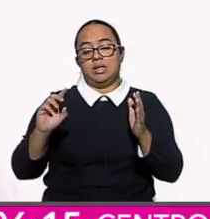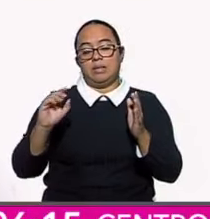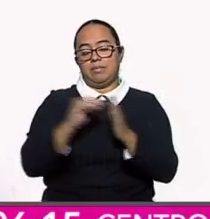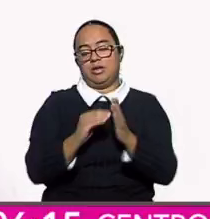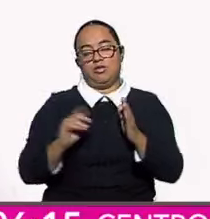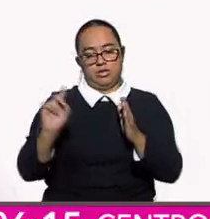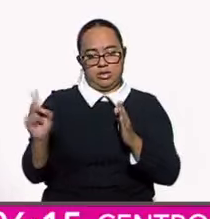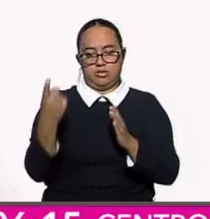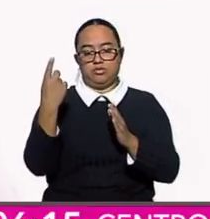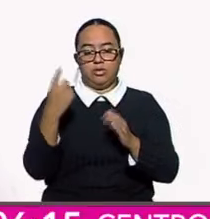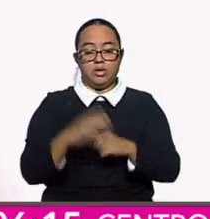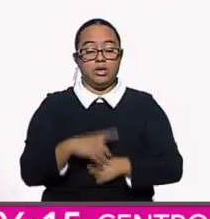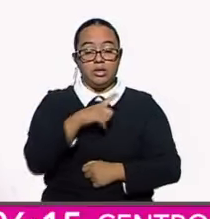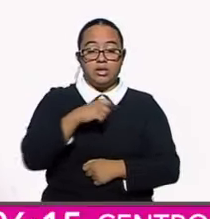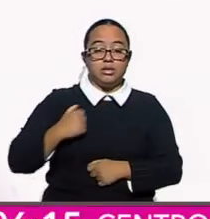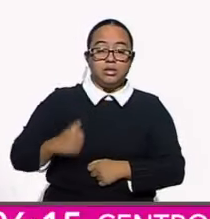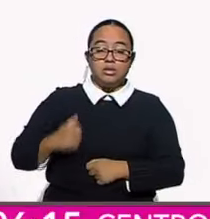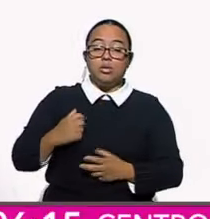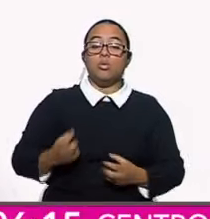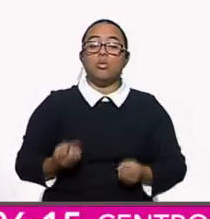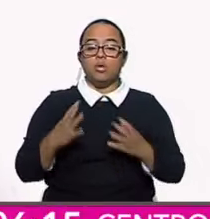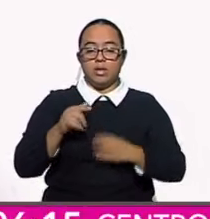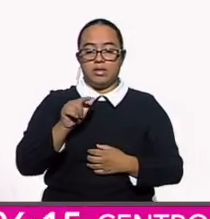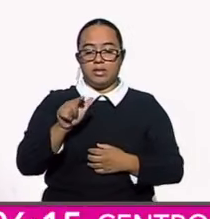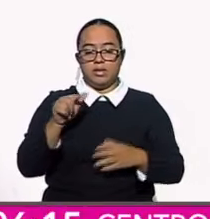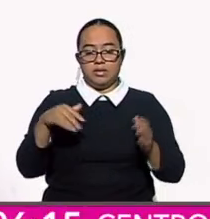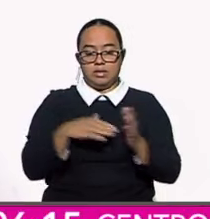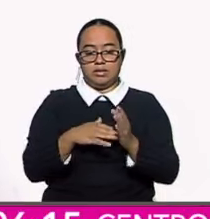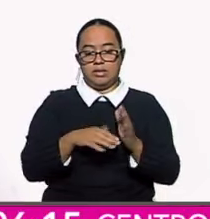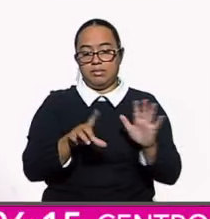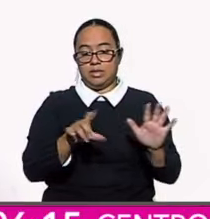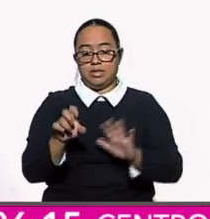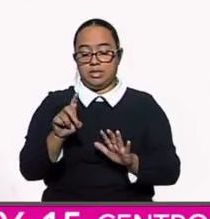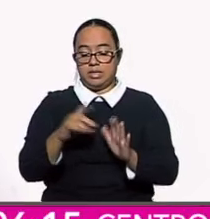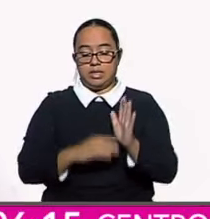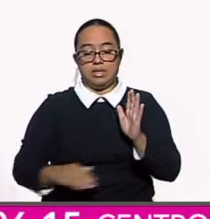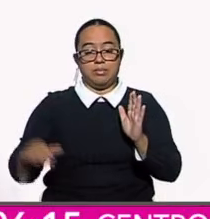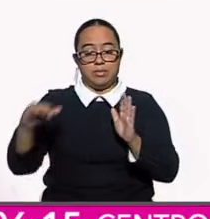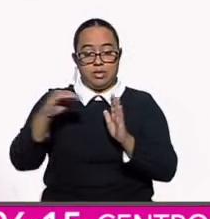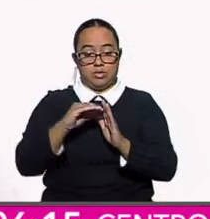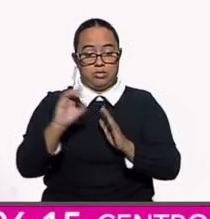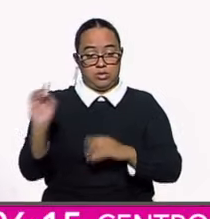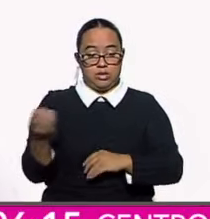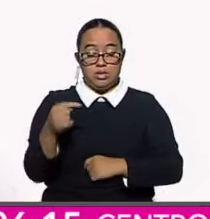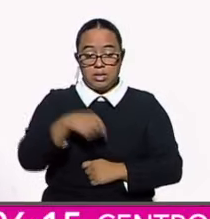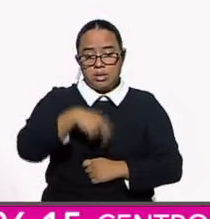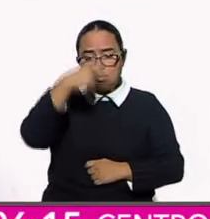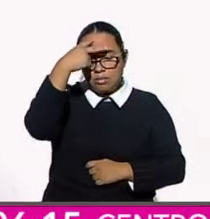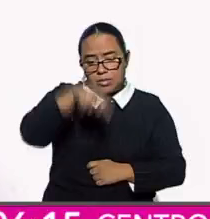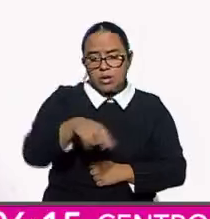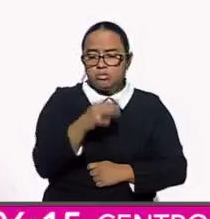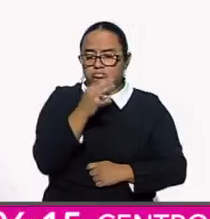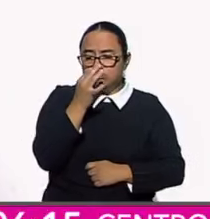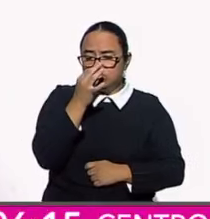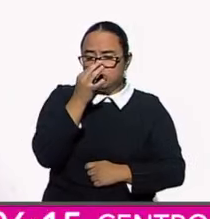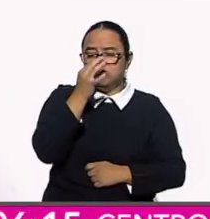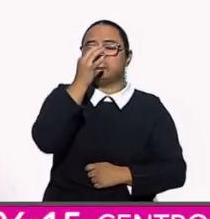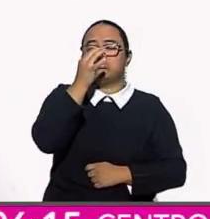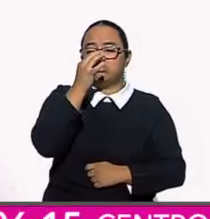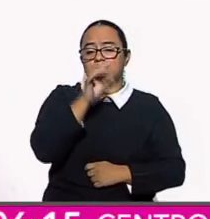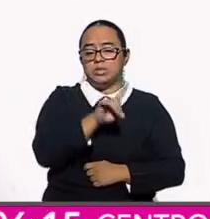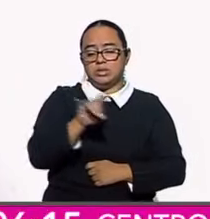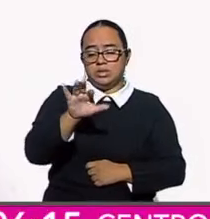dólares, mientras que en Canadá fue de 17 mil 730 millones y en nuestro país apenas